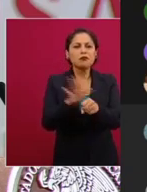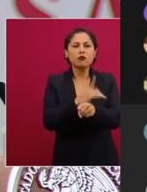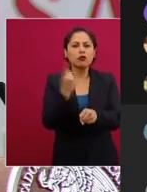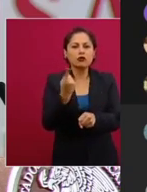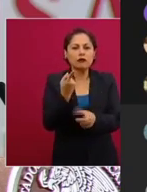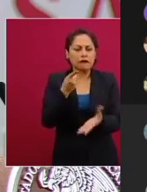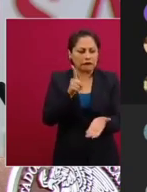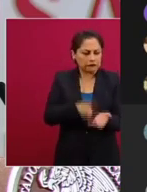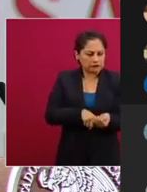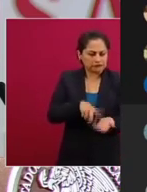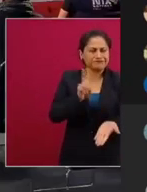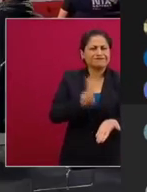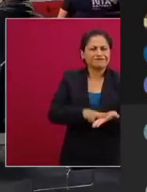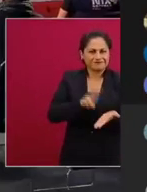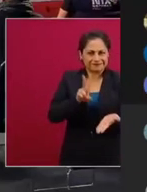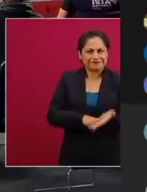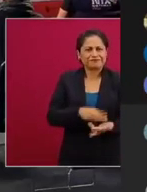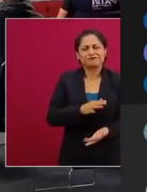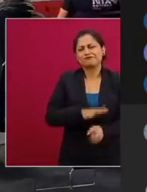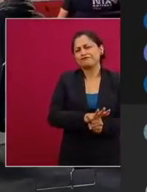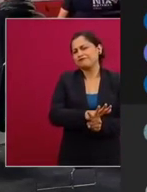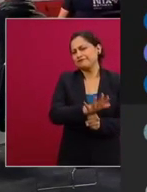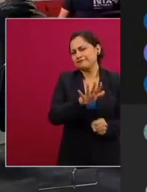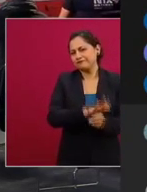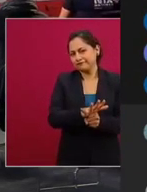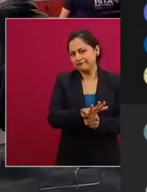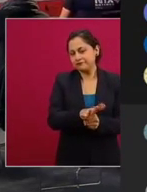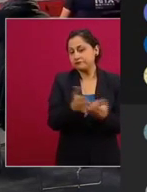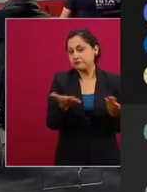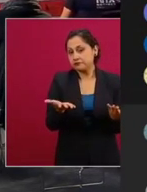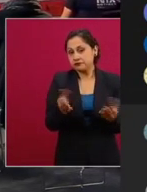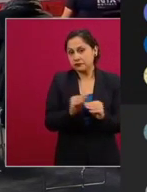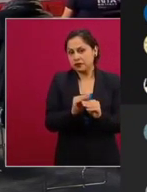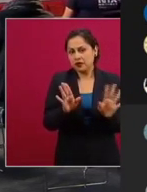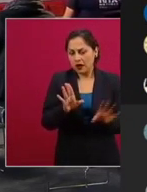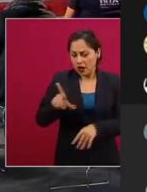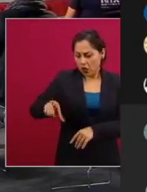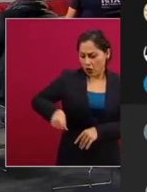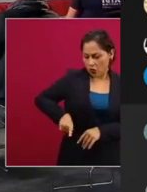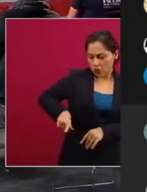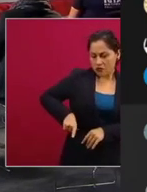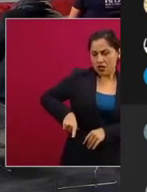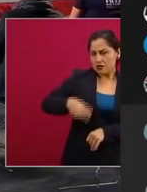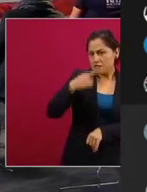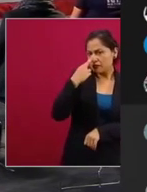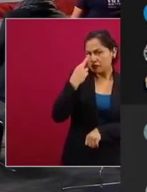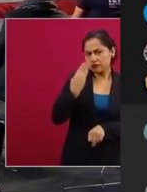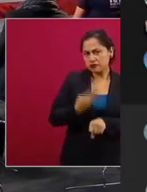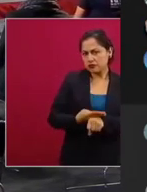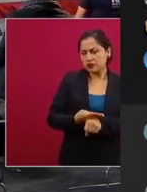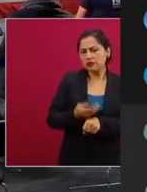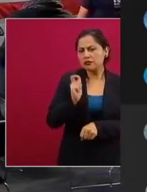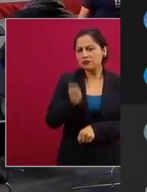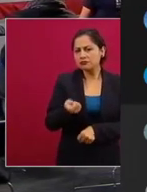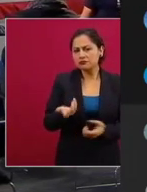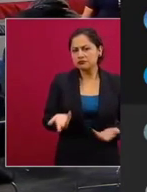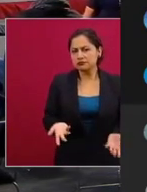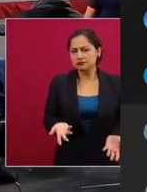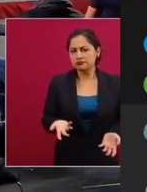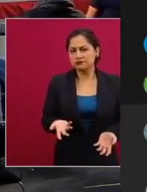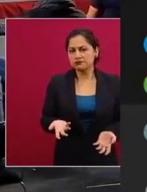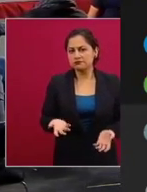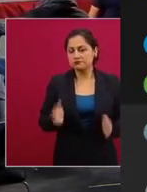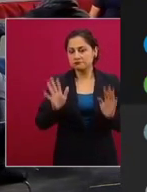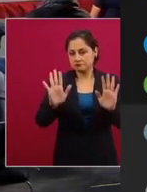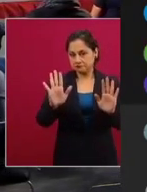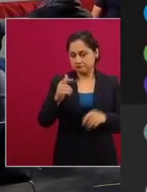Nos vemos a las 11, ¿qué les parece? Nos vemos a las 11 de la mañana. Aquí platicar otro ratito, ahora sí con el otro stream.